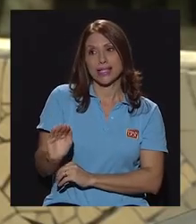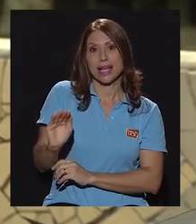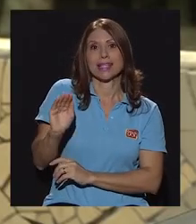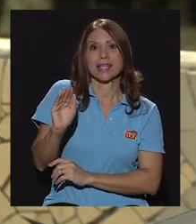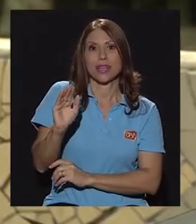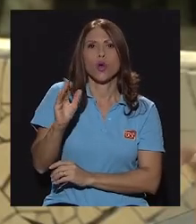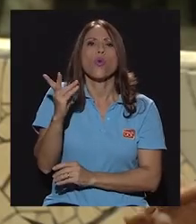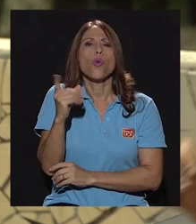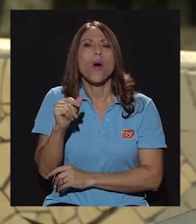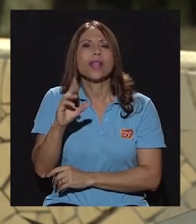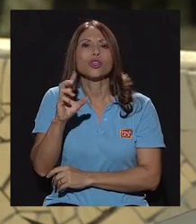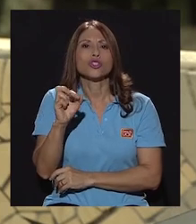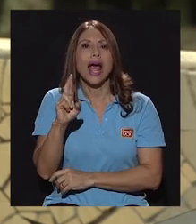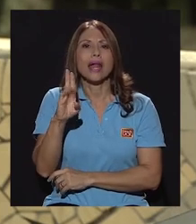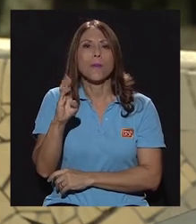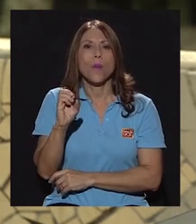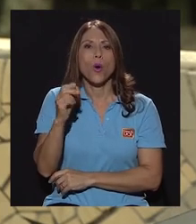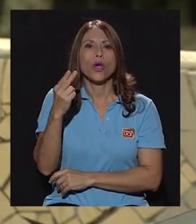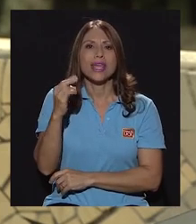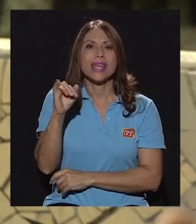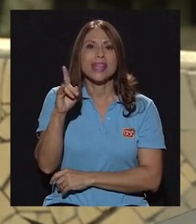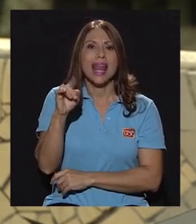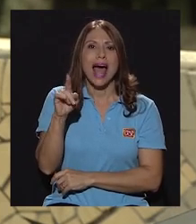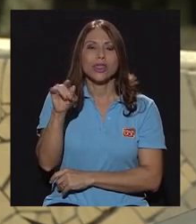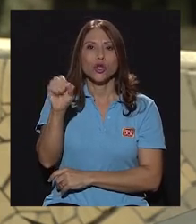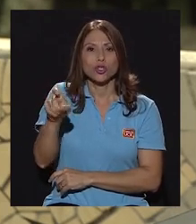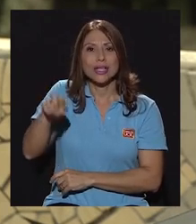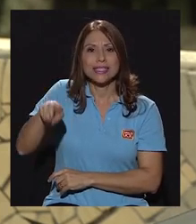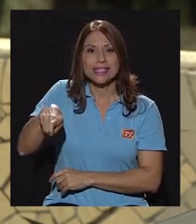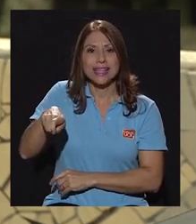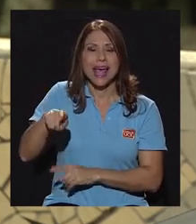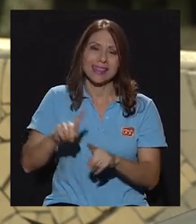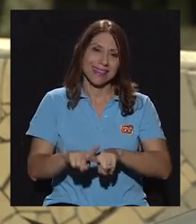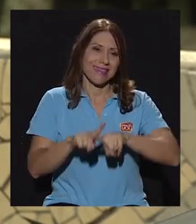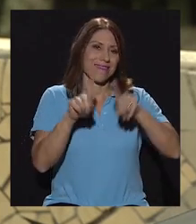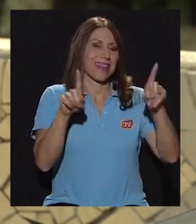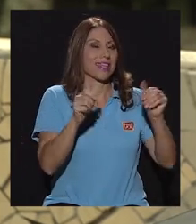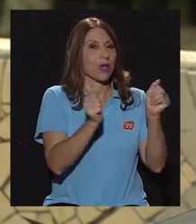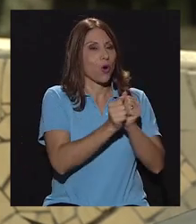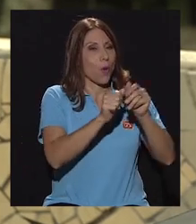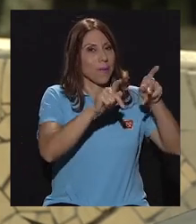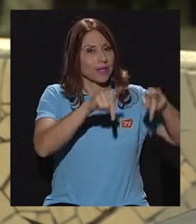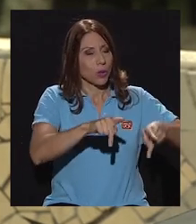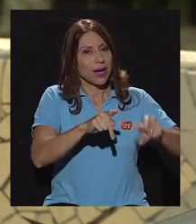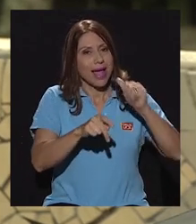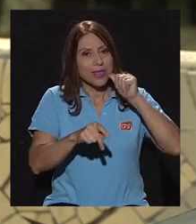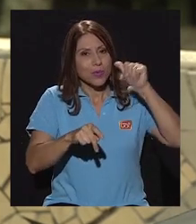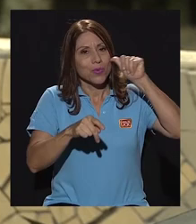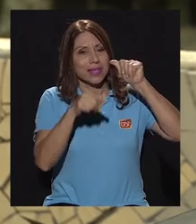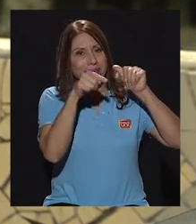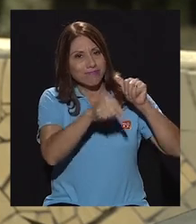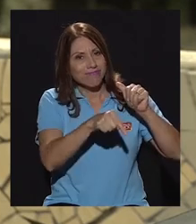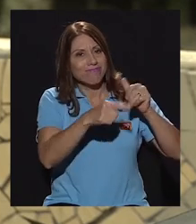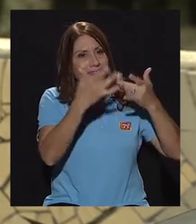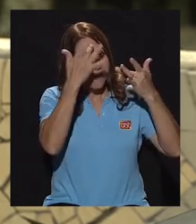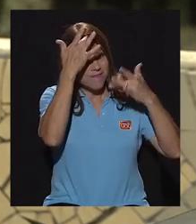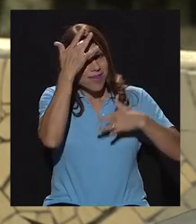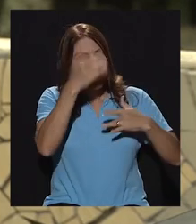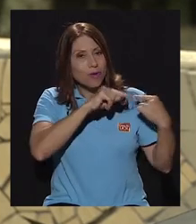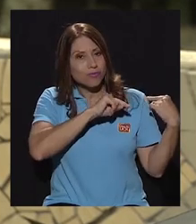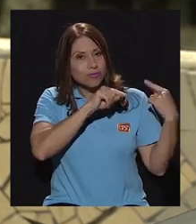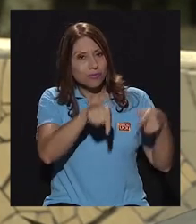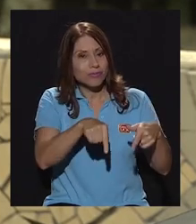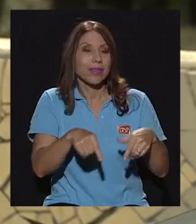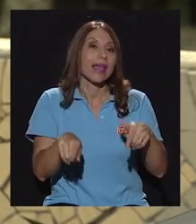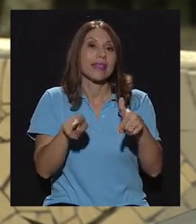en crecimiento a la que requiere un adulto, tal vez con alguna comorbilidad. Tiene que cubrir un criterio de